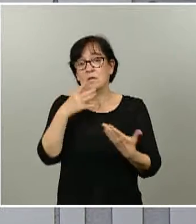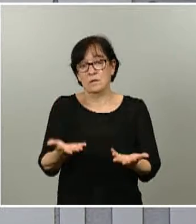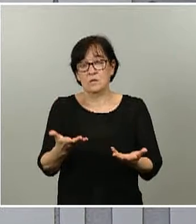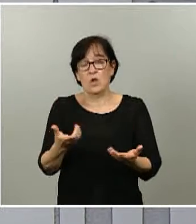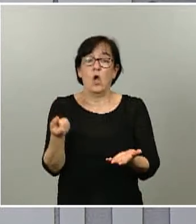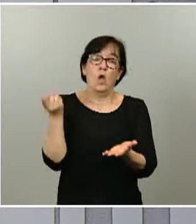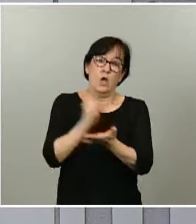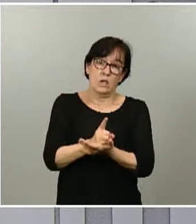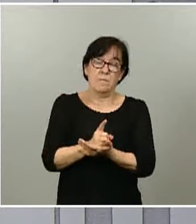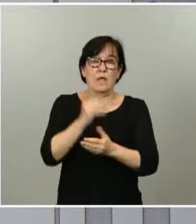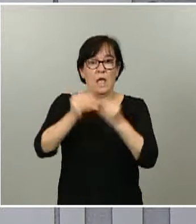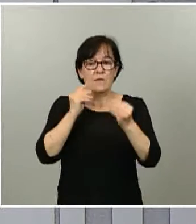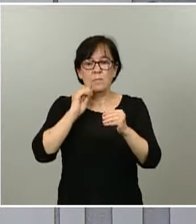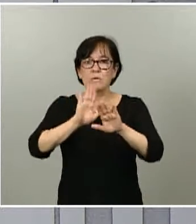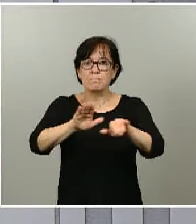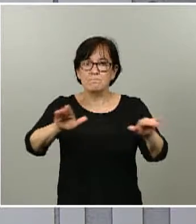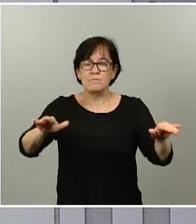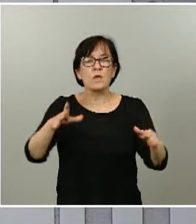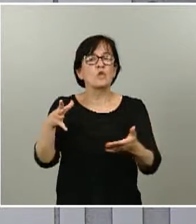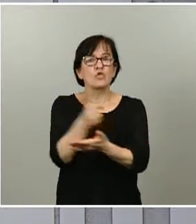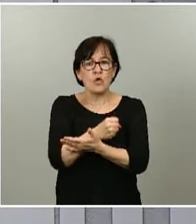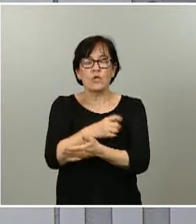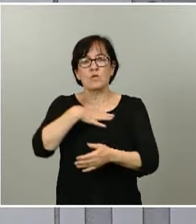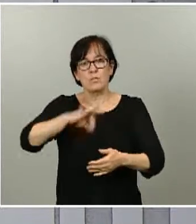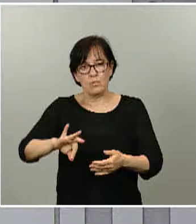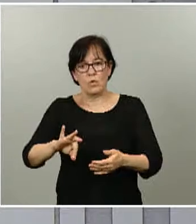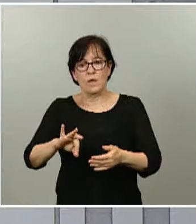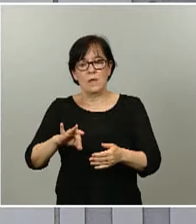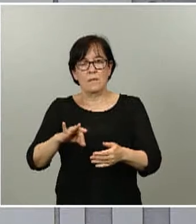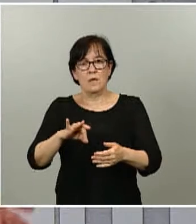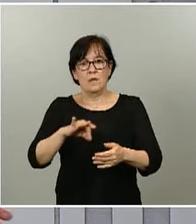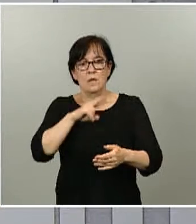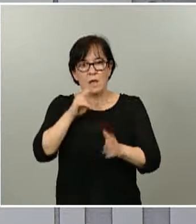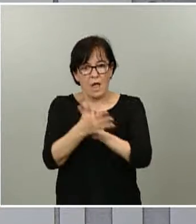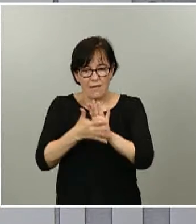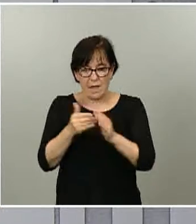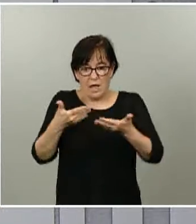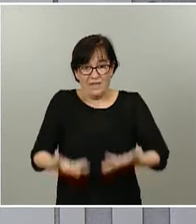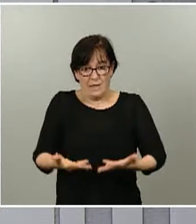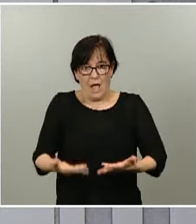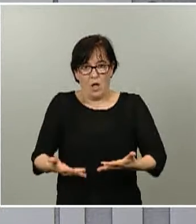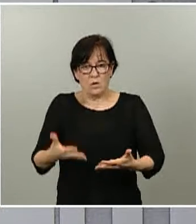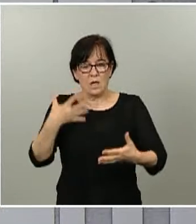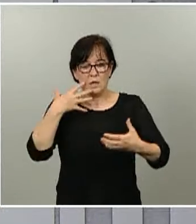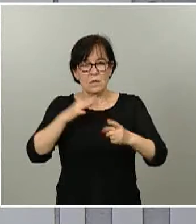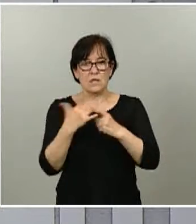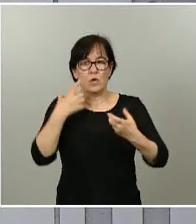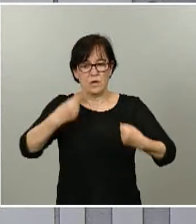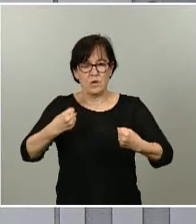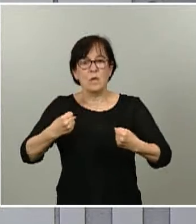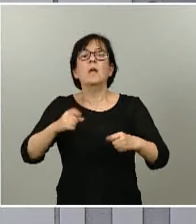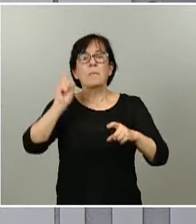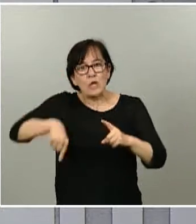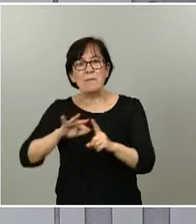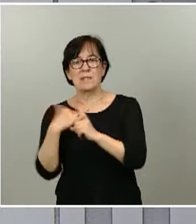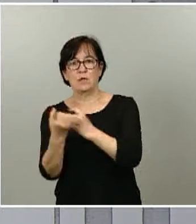este llamamiento para que todos podamos hablar del presente, de la situación sanitaria, pero también de la situación económica y